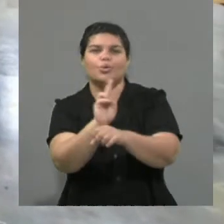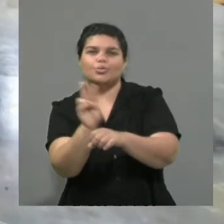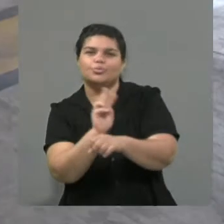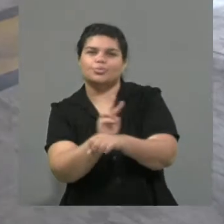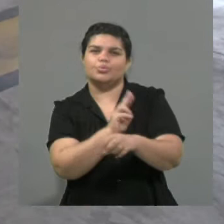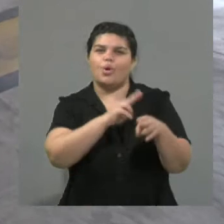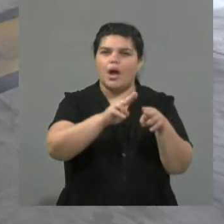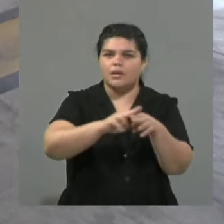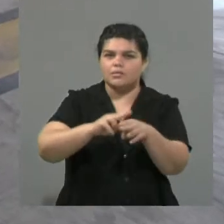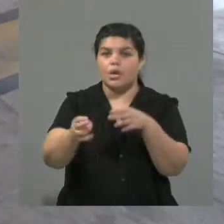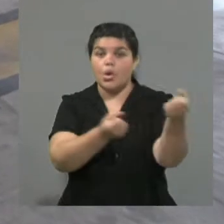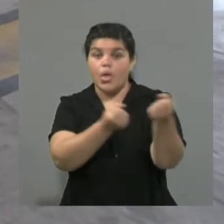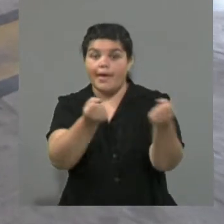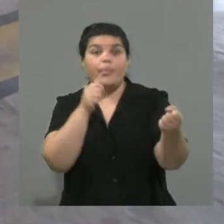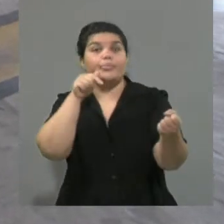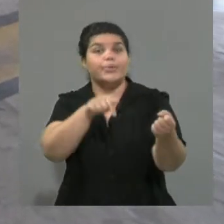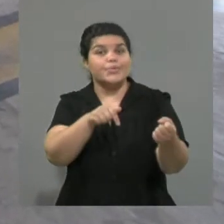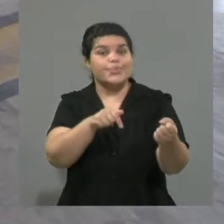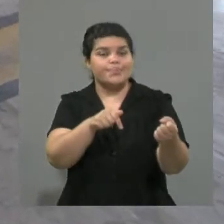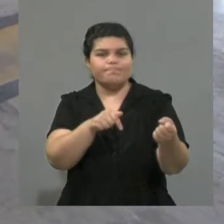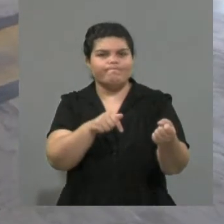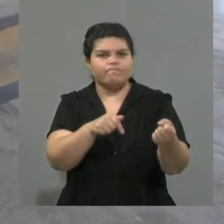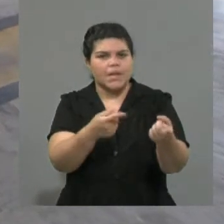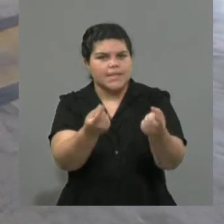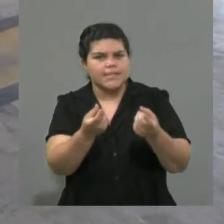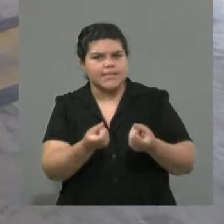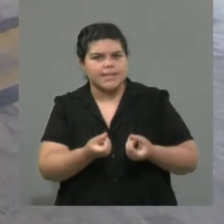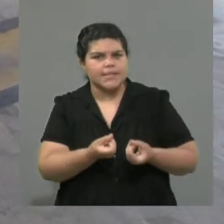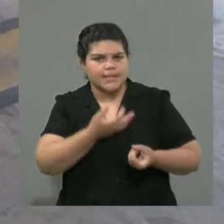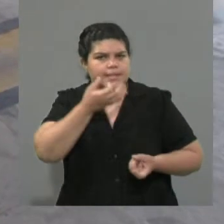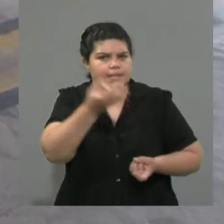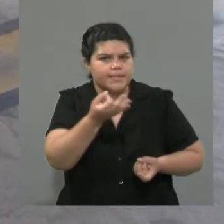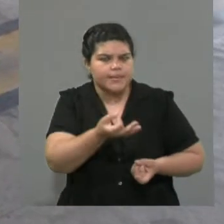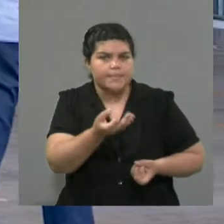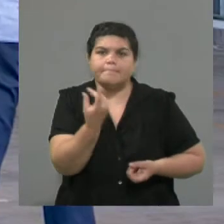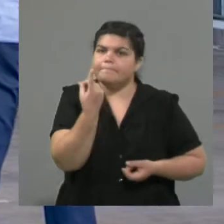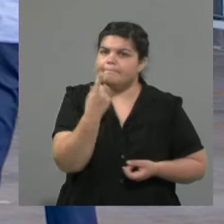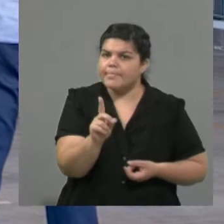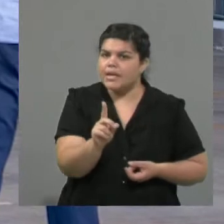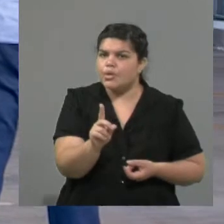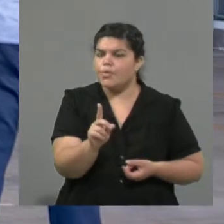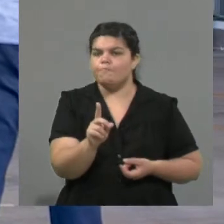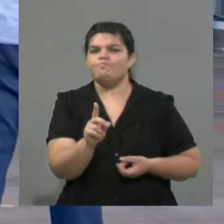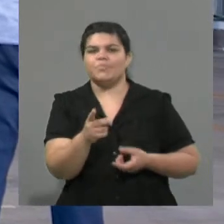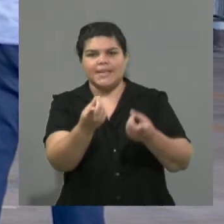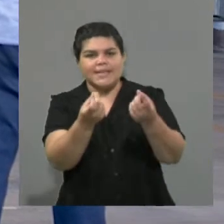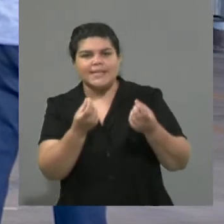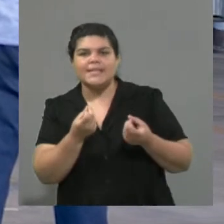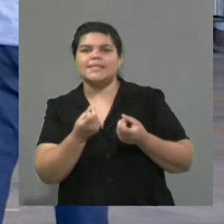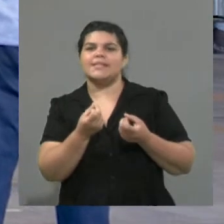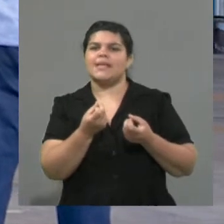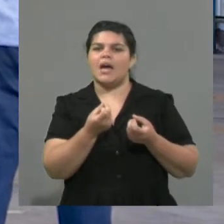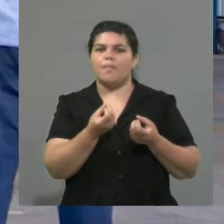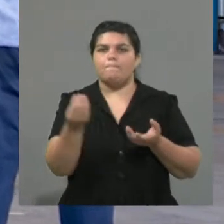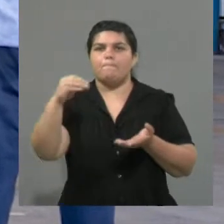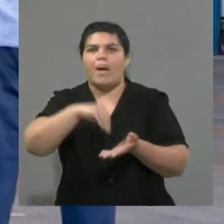es suficiente. La seguridad vial es algo mucho más complejo, es violencia social,